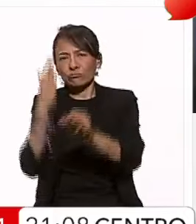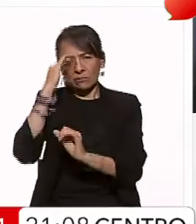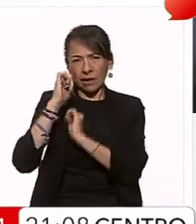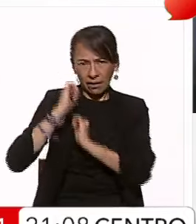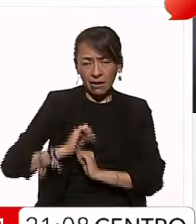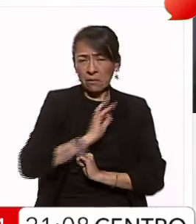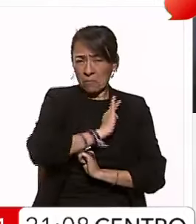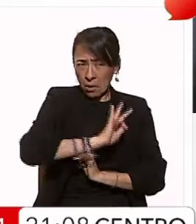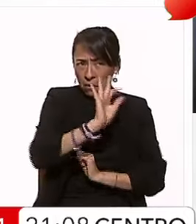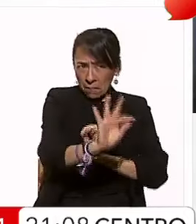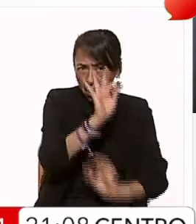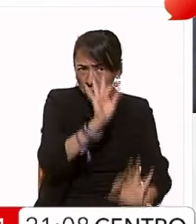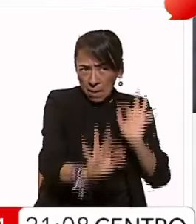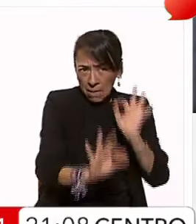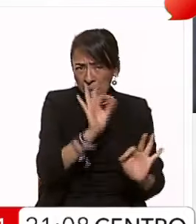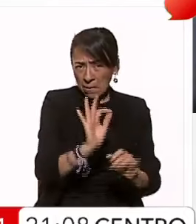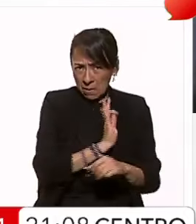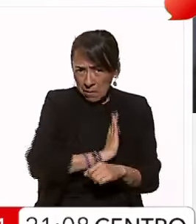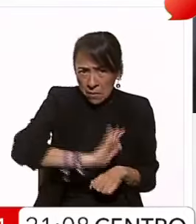también